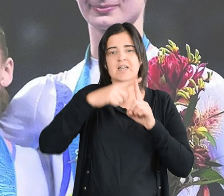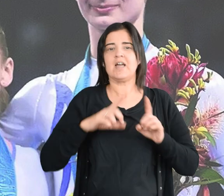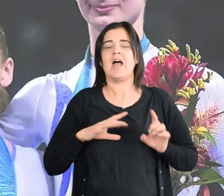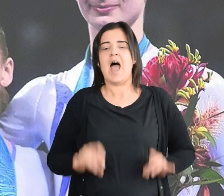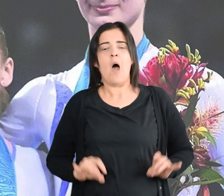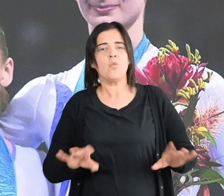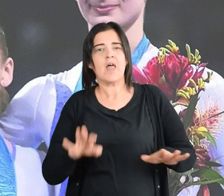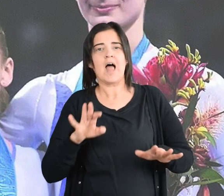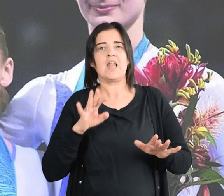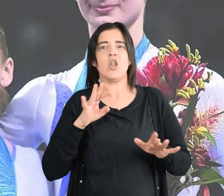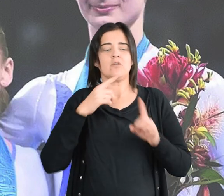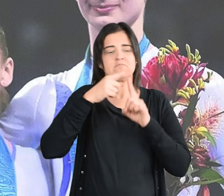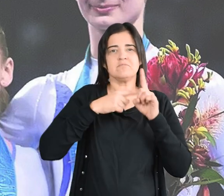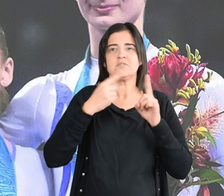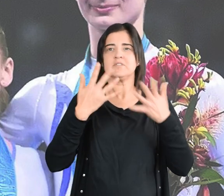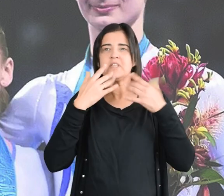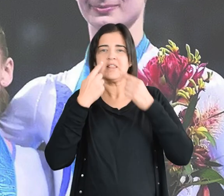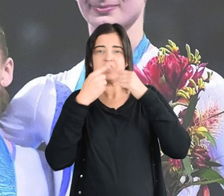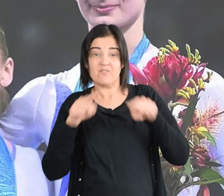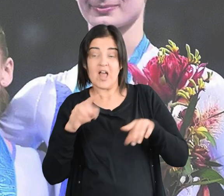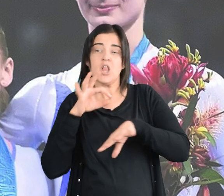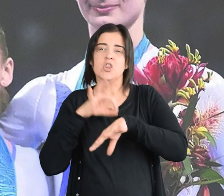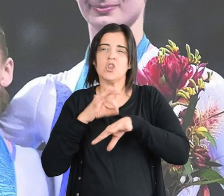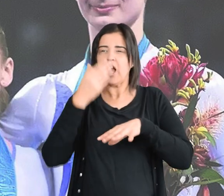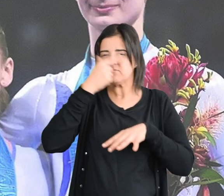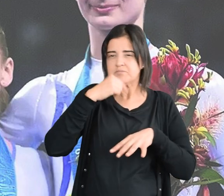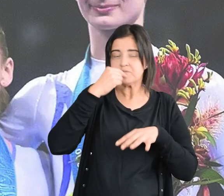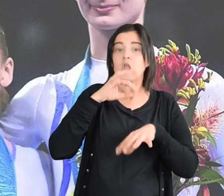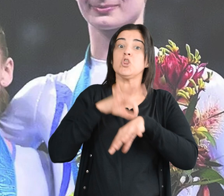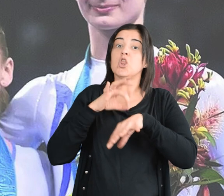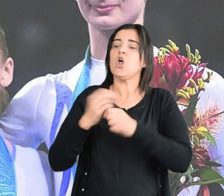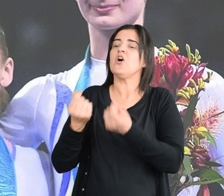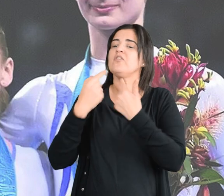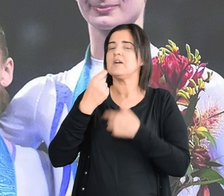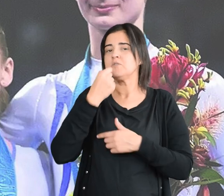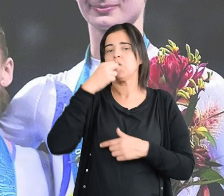sufría en Australia el médico del equipo le suministran urofen